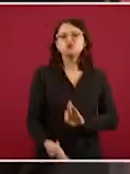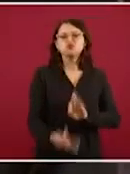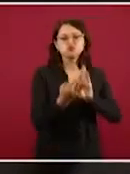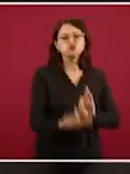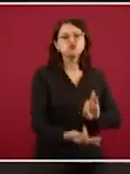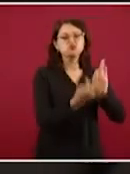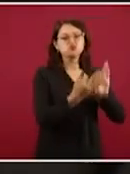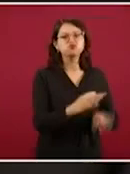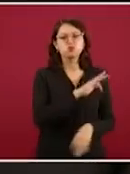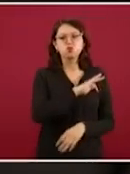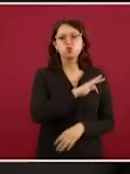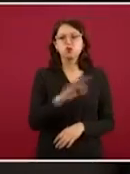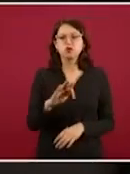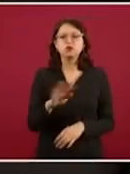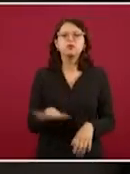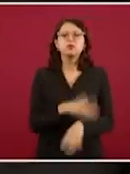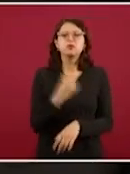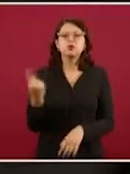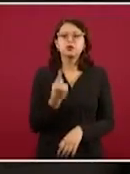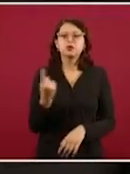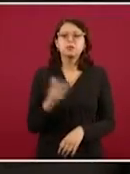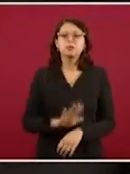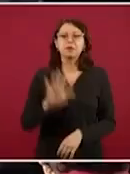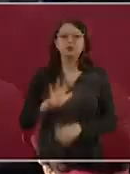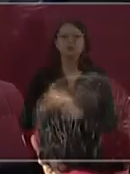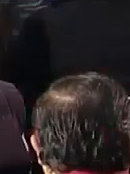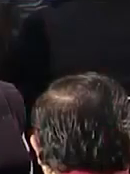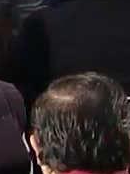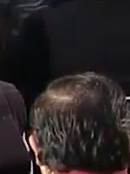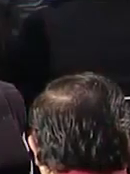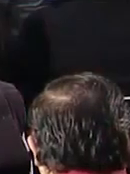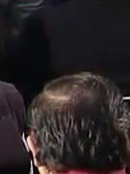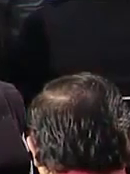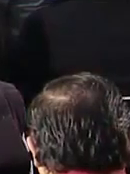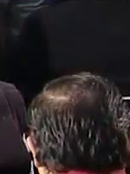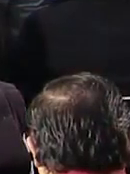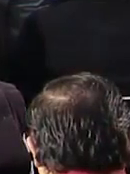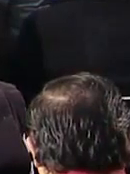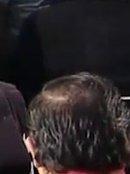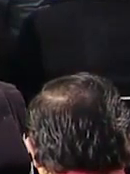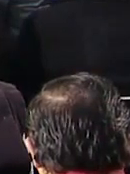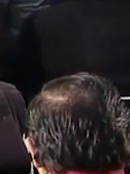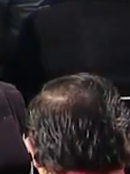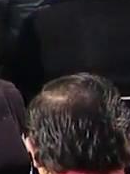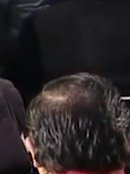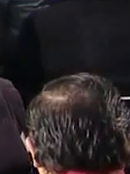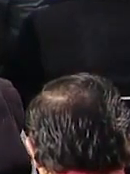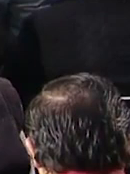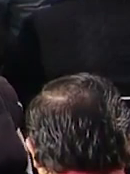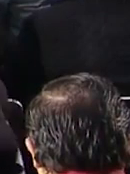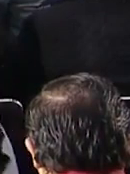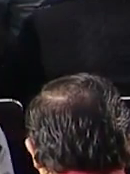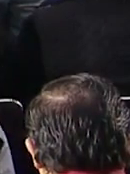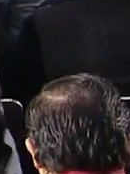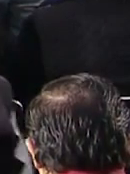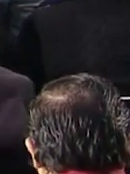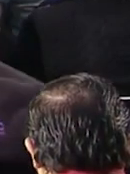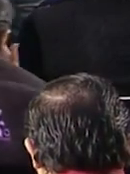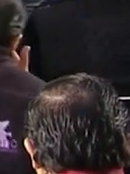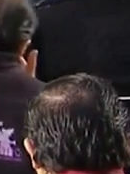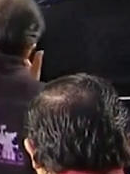eso es lo que nos protege, es nuestro escudo protector, el actuar con rectitud, con